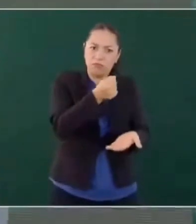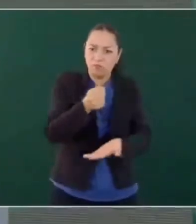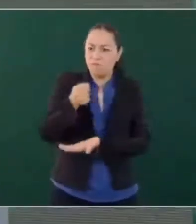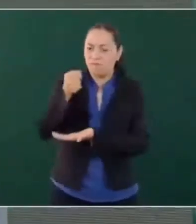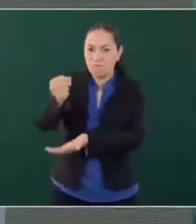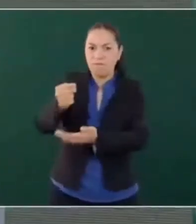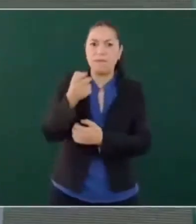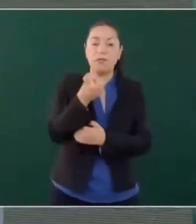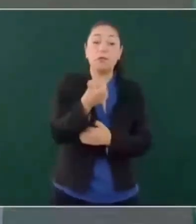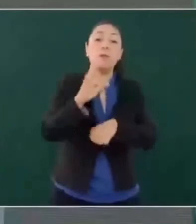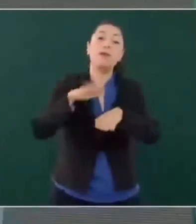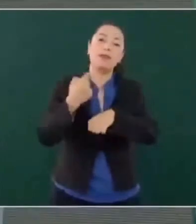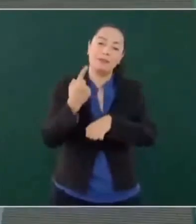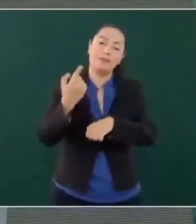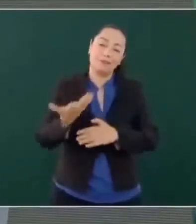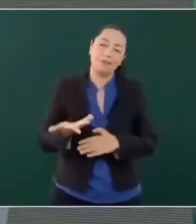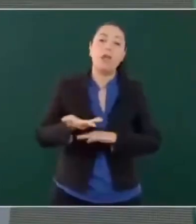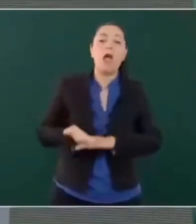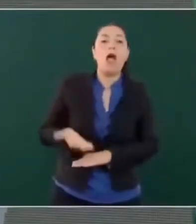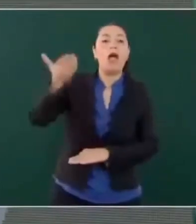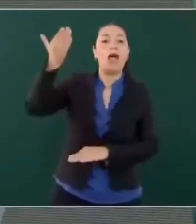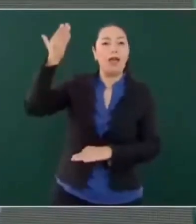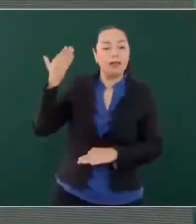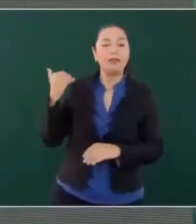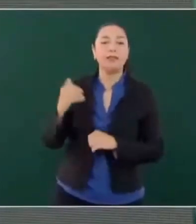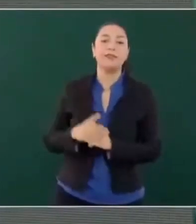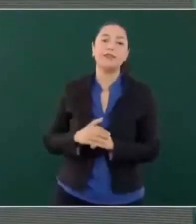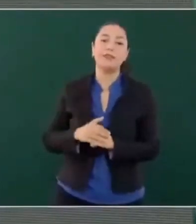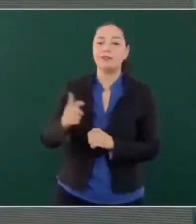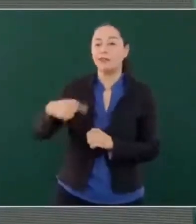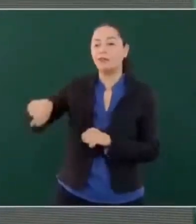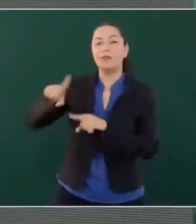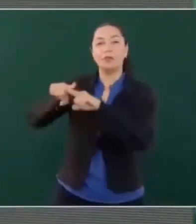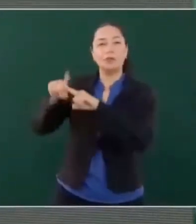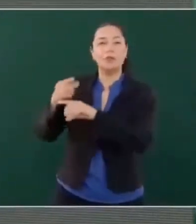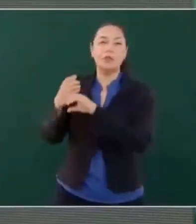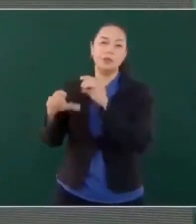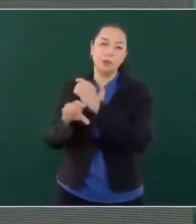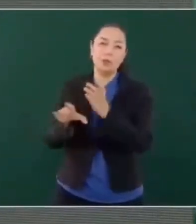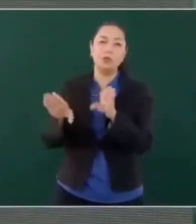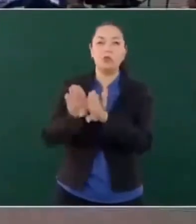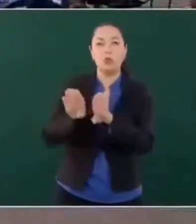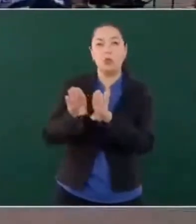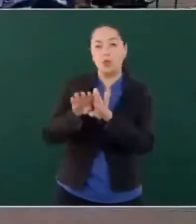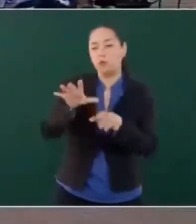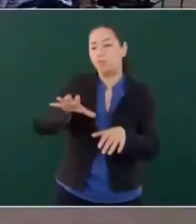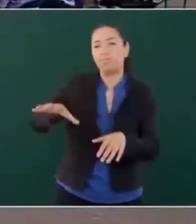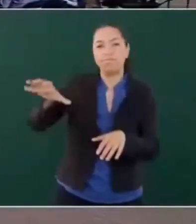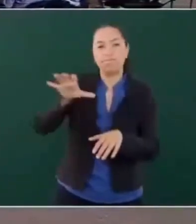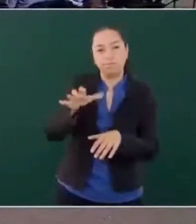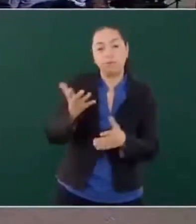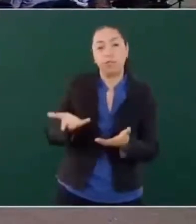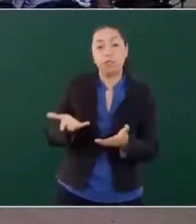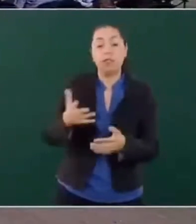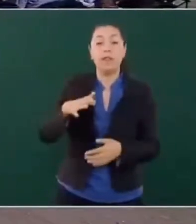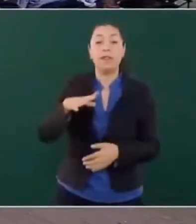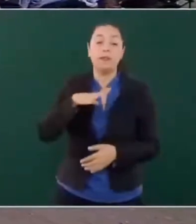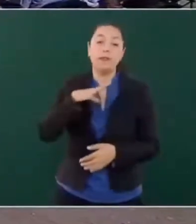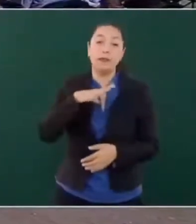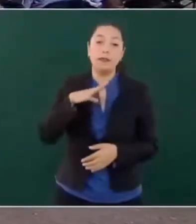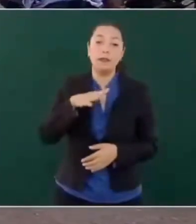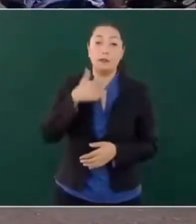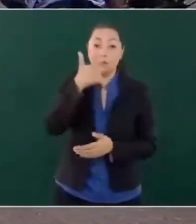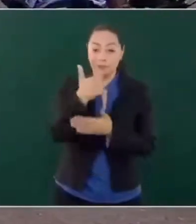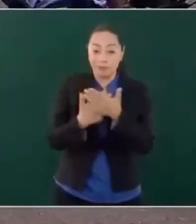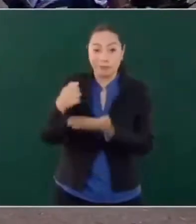porque antes bienes de la nación, los bienes de todos los mexicanos, el presupuesto